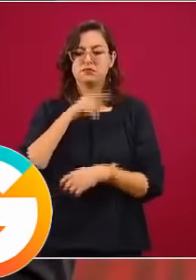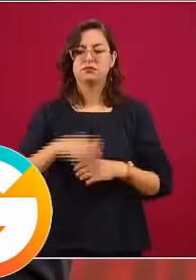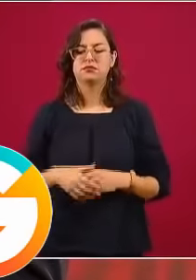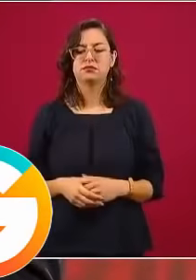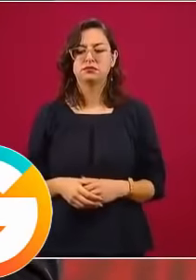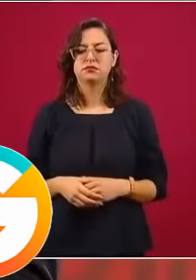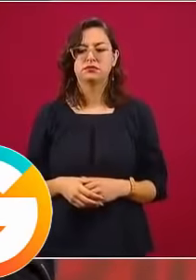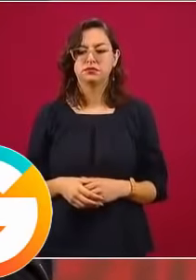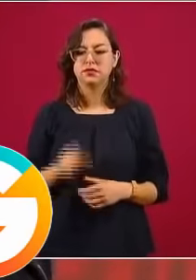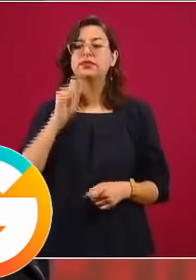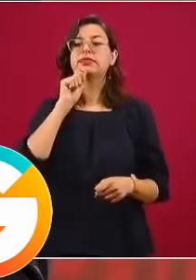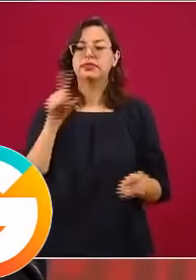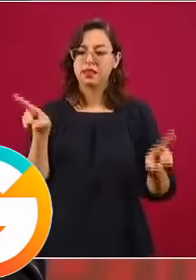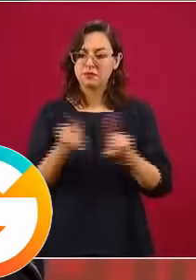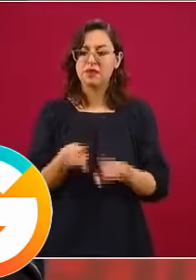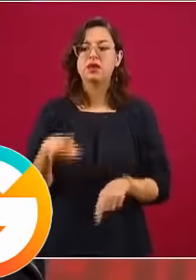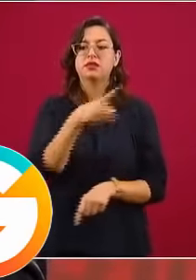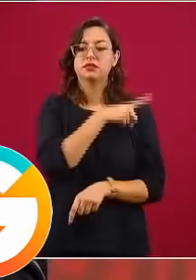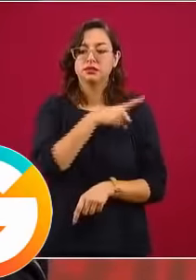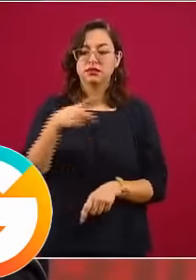responsable, es también